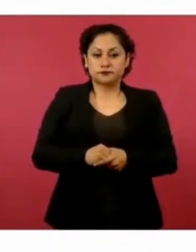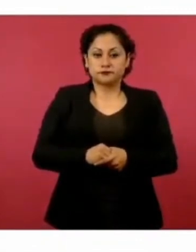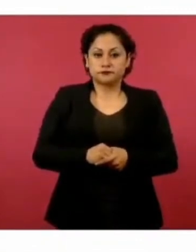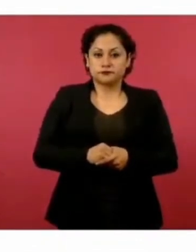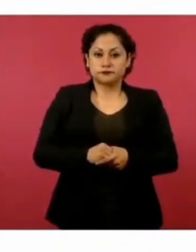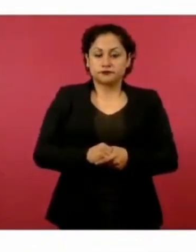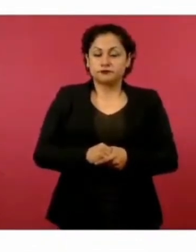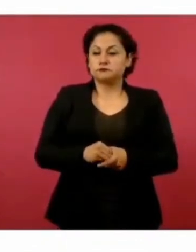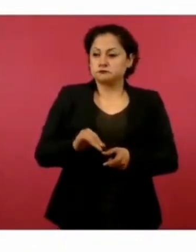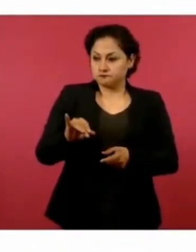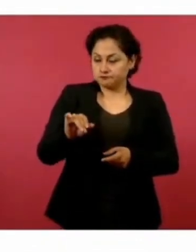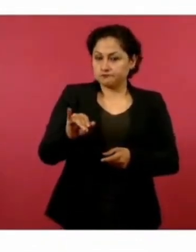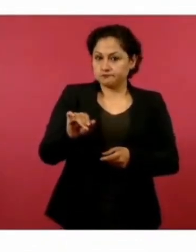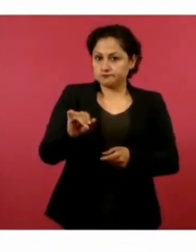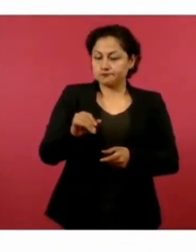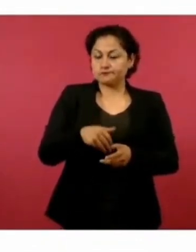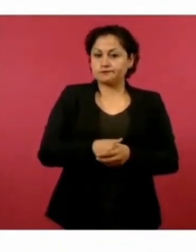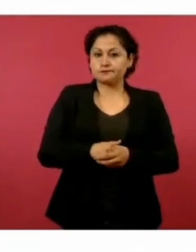Sí, pero